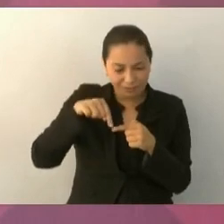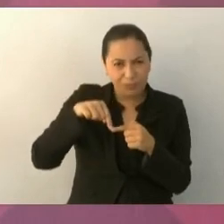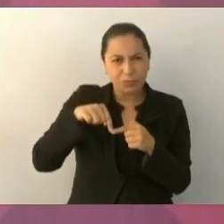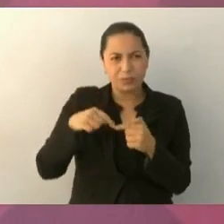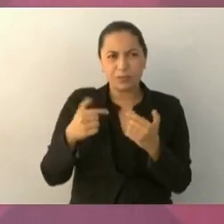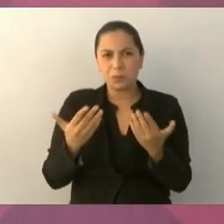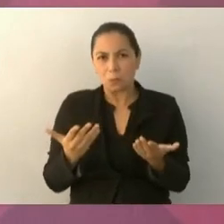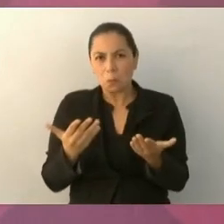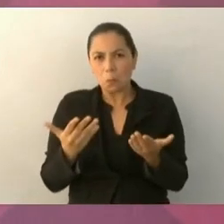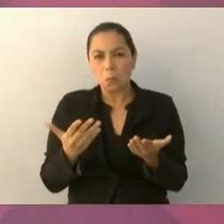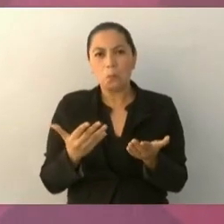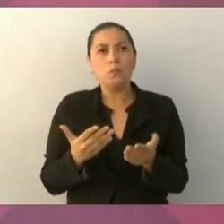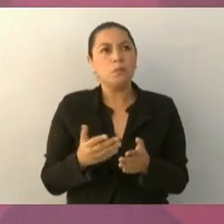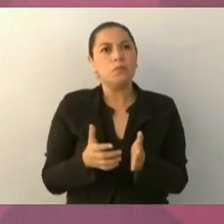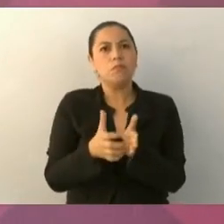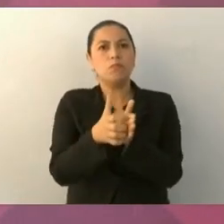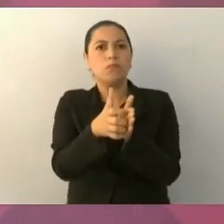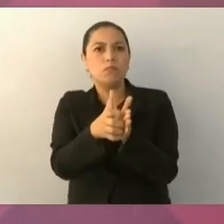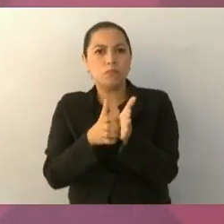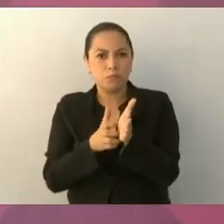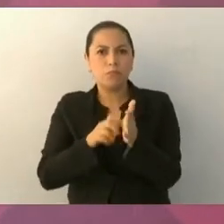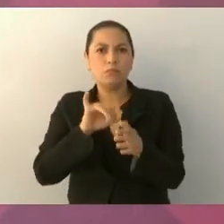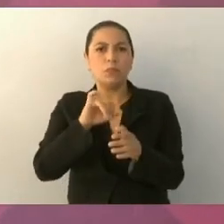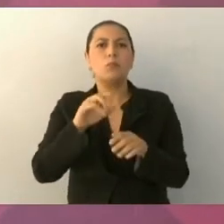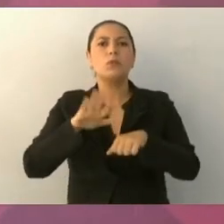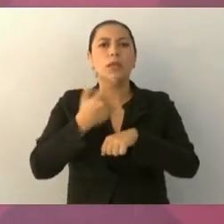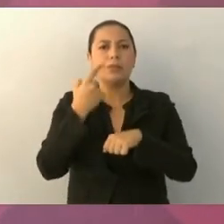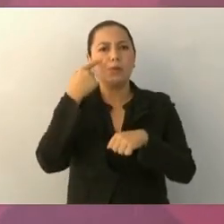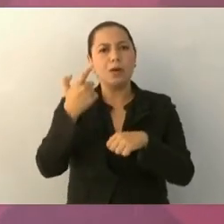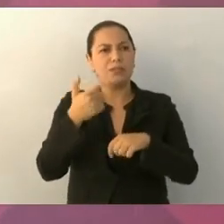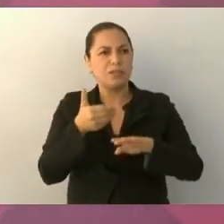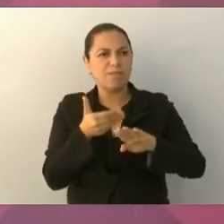nos hemos ahorrado, por combatir el huachicol,